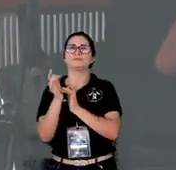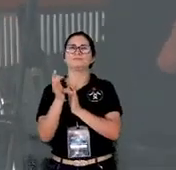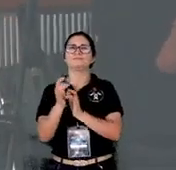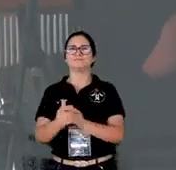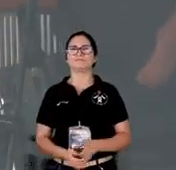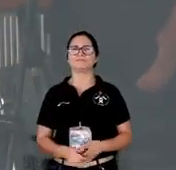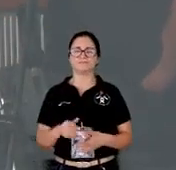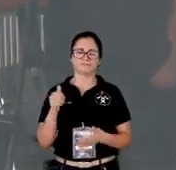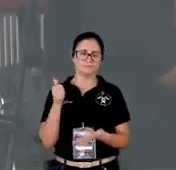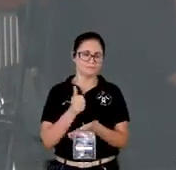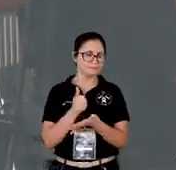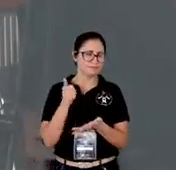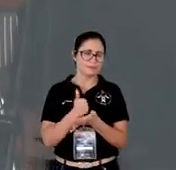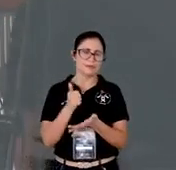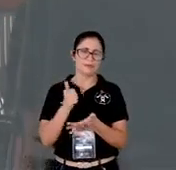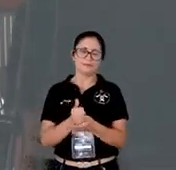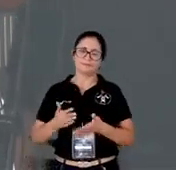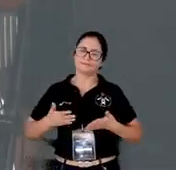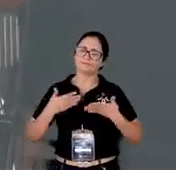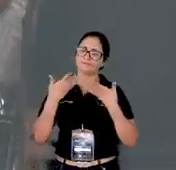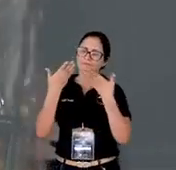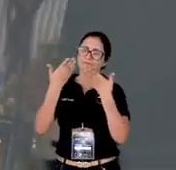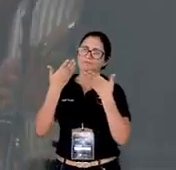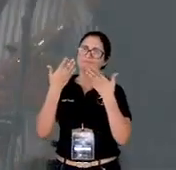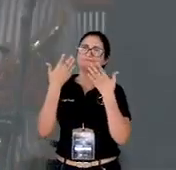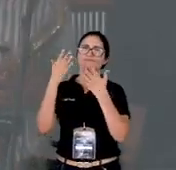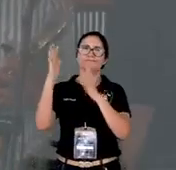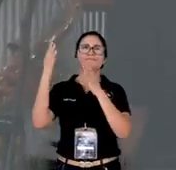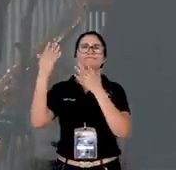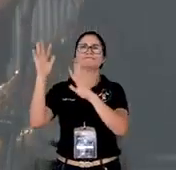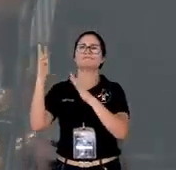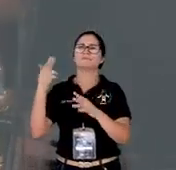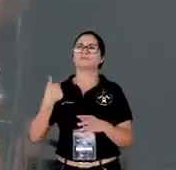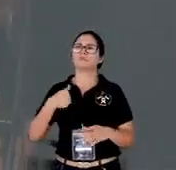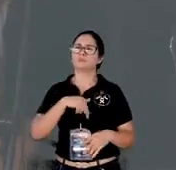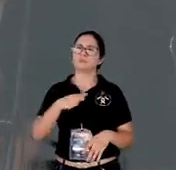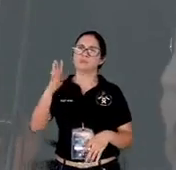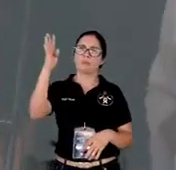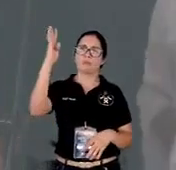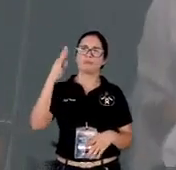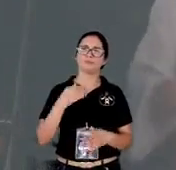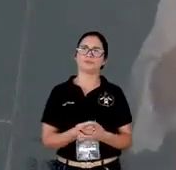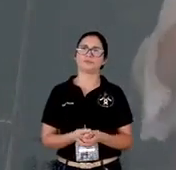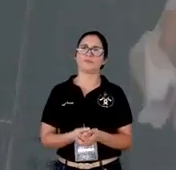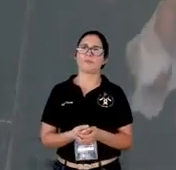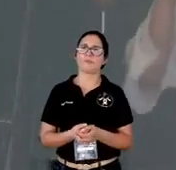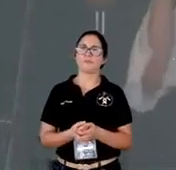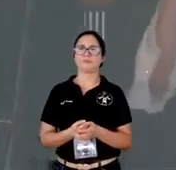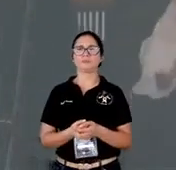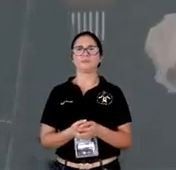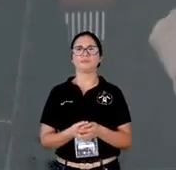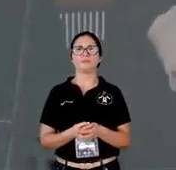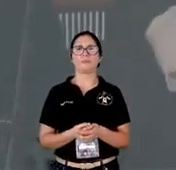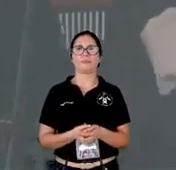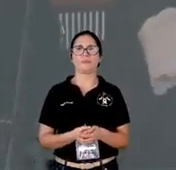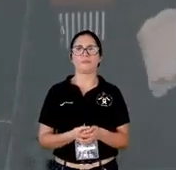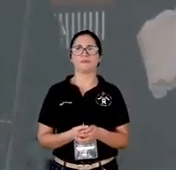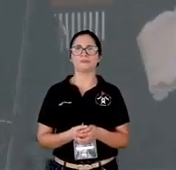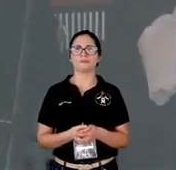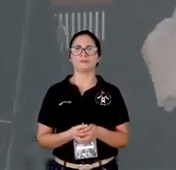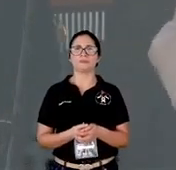una alabanza a nuestro Dios. A ver, una alabanza al Señor, las damas Dorcas.